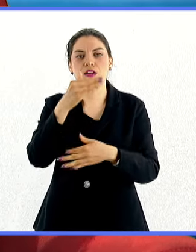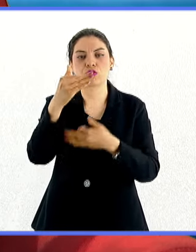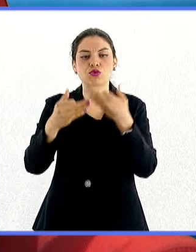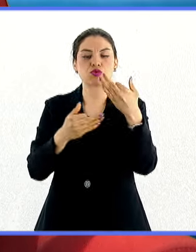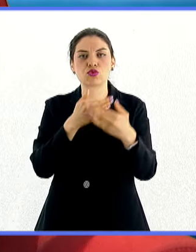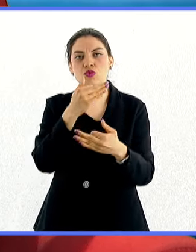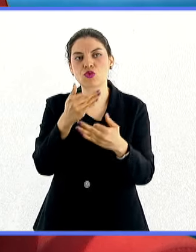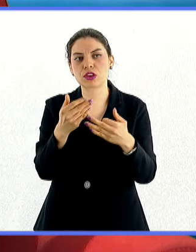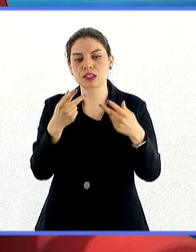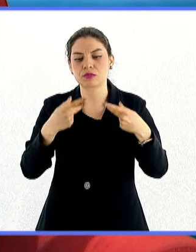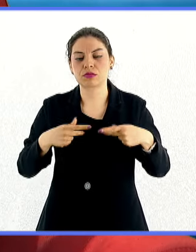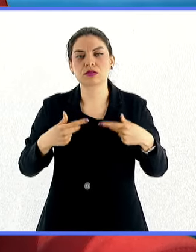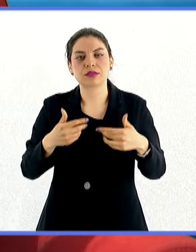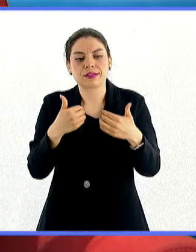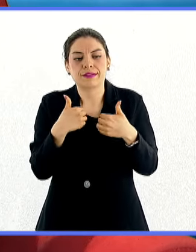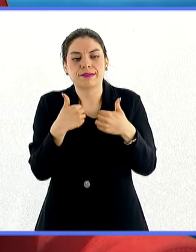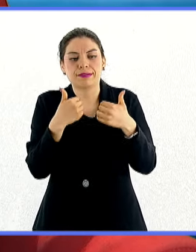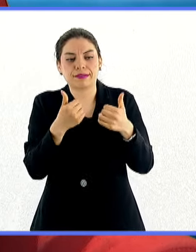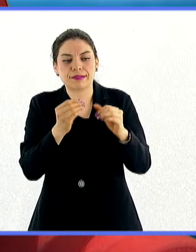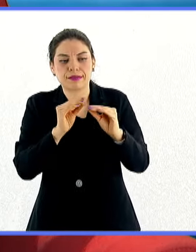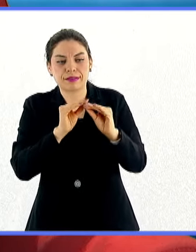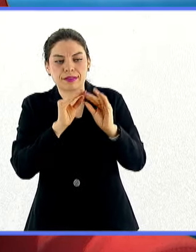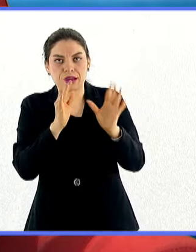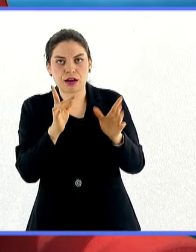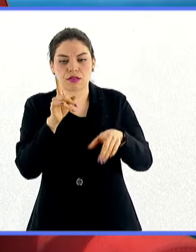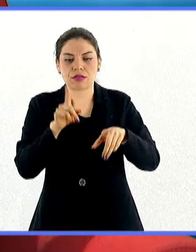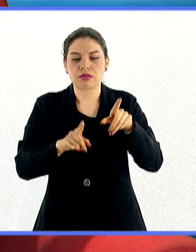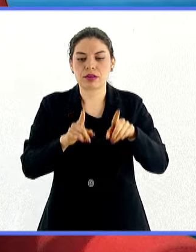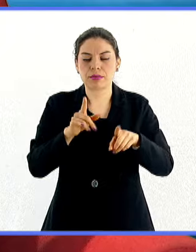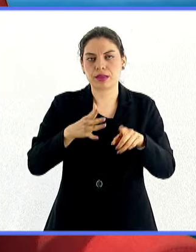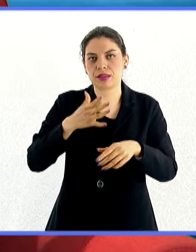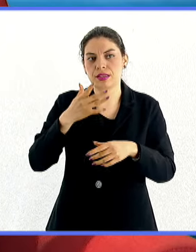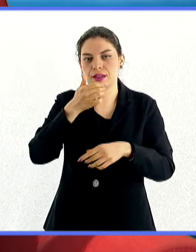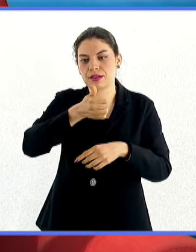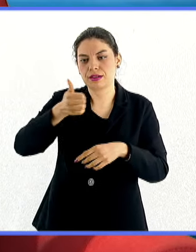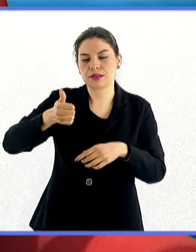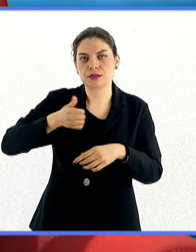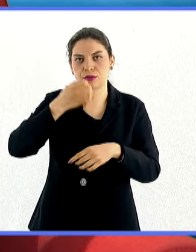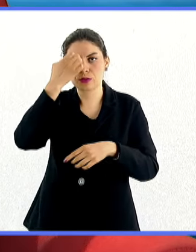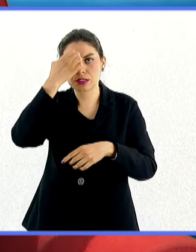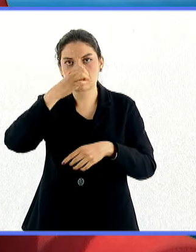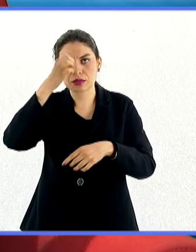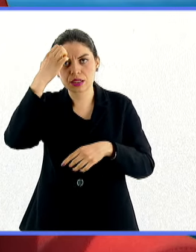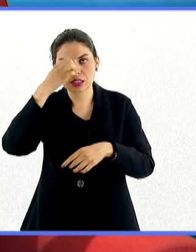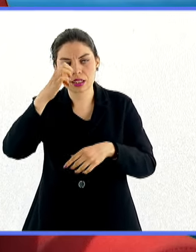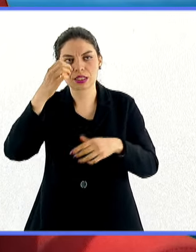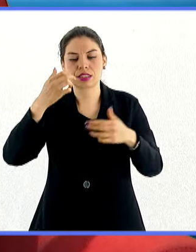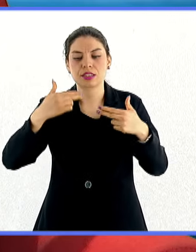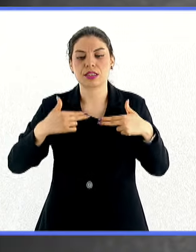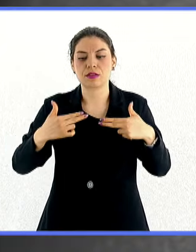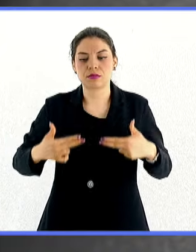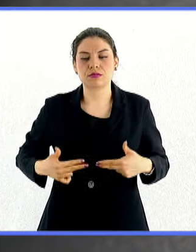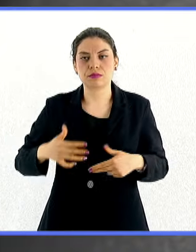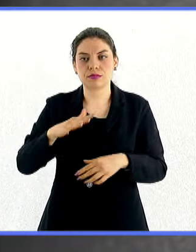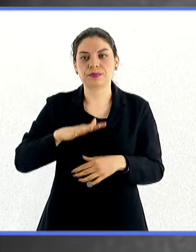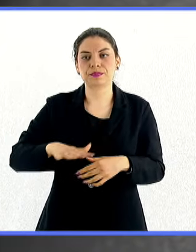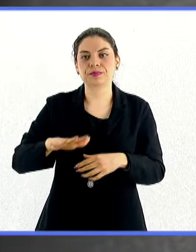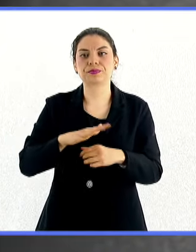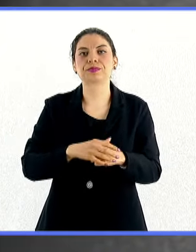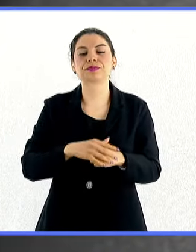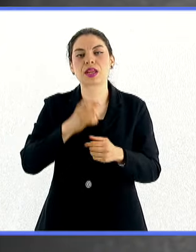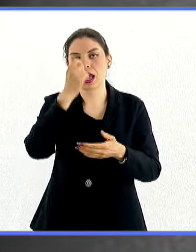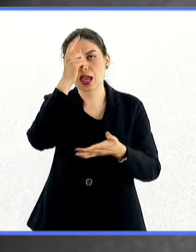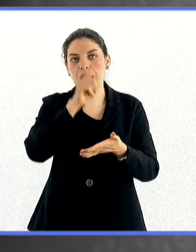viendo reflejados precisamente a partir de nuestro reconocimiento y del entendimiento como humanidad? Sí, Ortega y Gasset